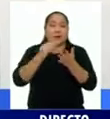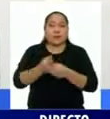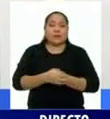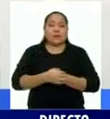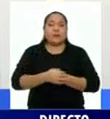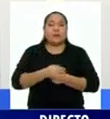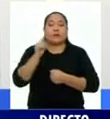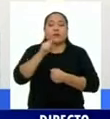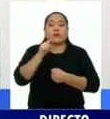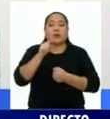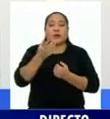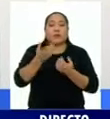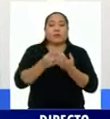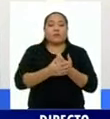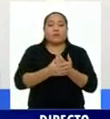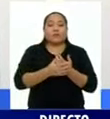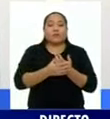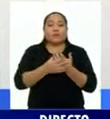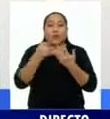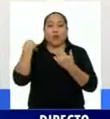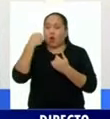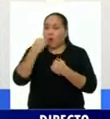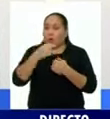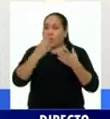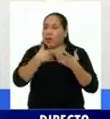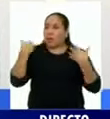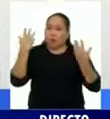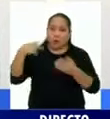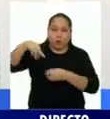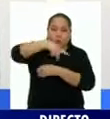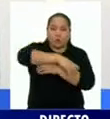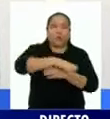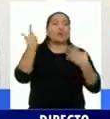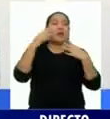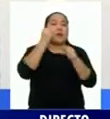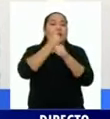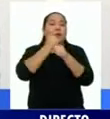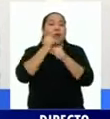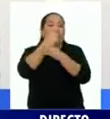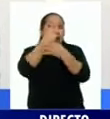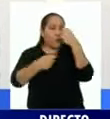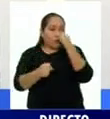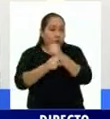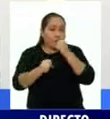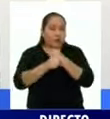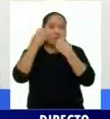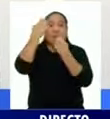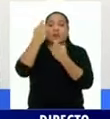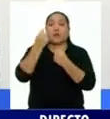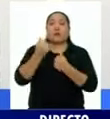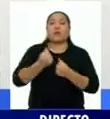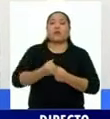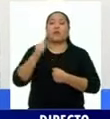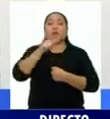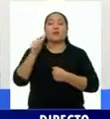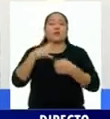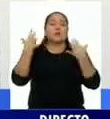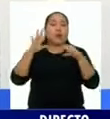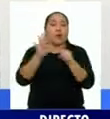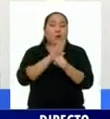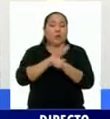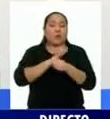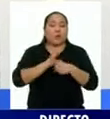podrá transitar, ya podrá trabajar con más confianza, las actividades económicas podrán desarrollarse a plenitud.